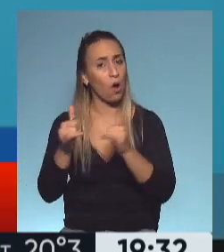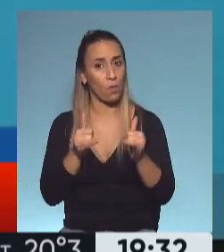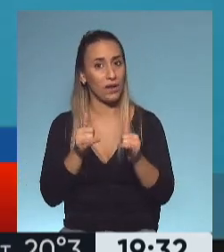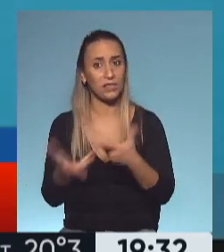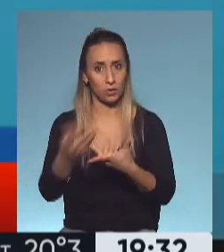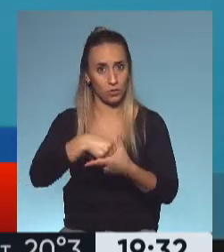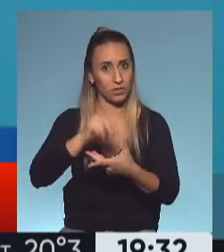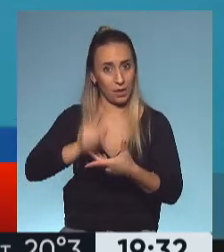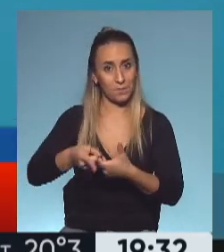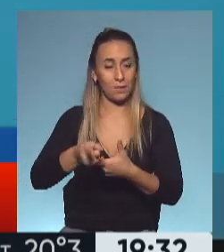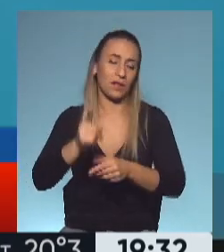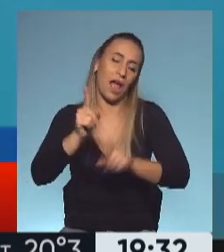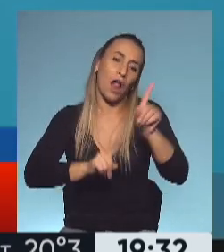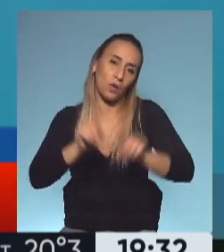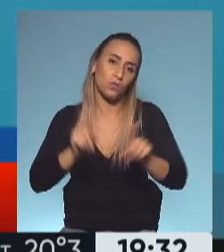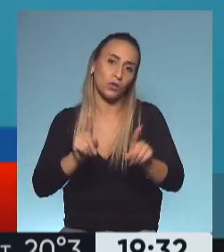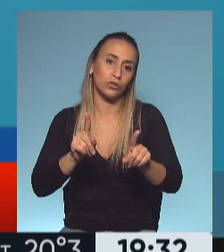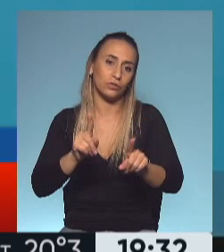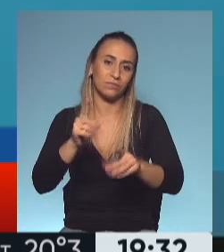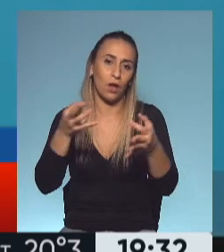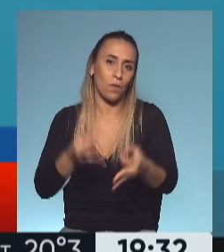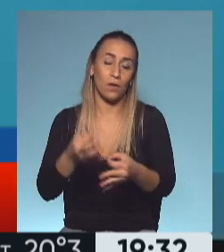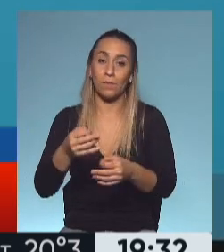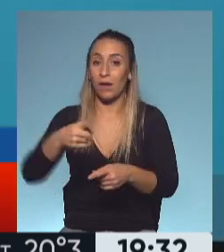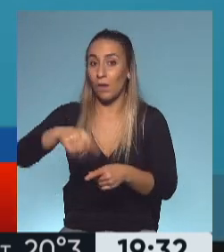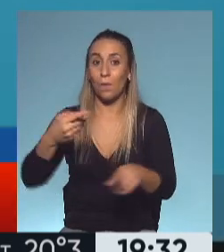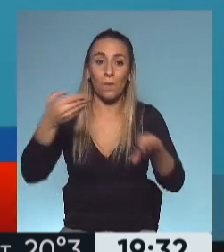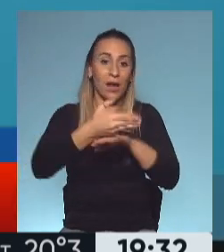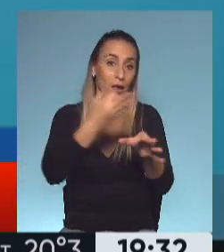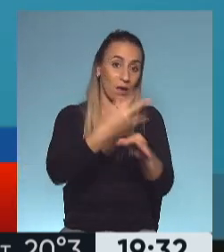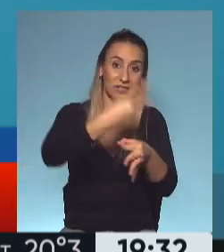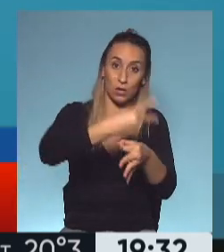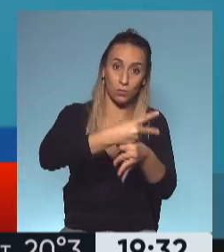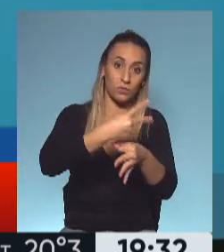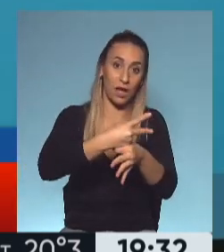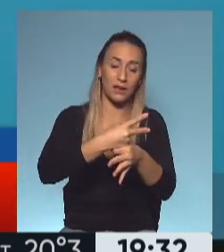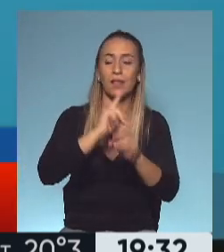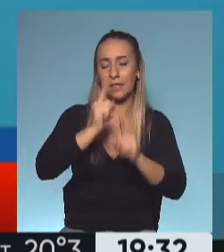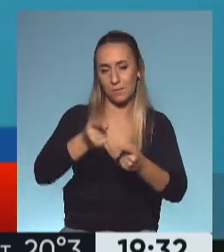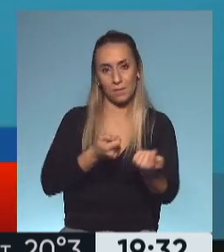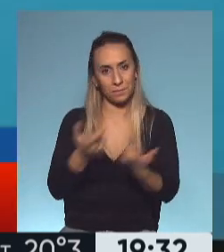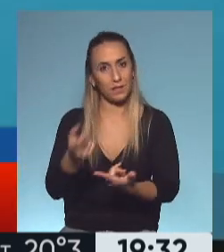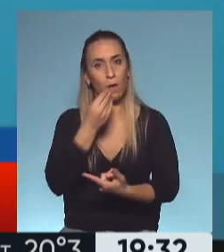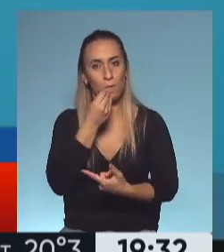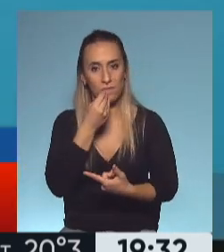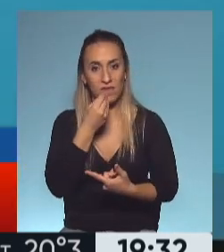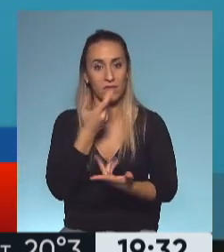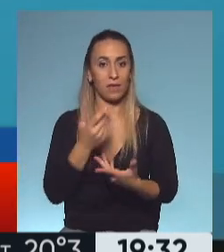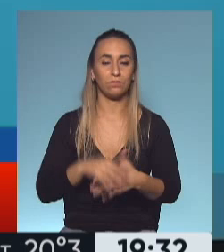incluir también, en algunos casos, aquellos que asisten a escuelas secundarias en nuestra provincia